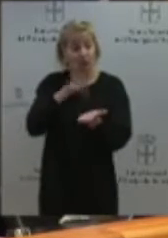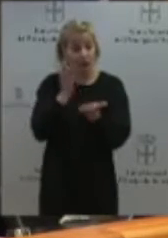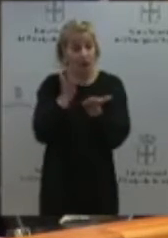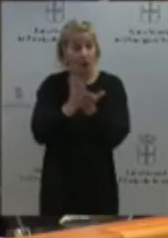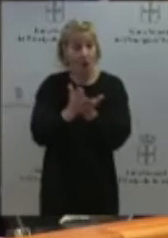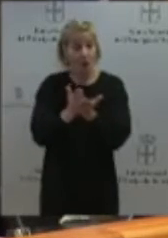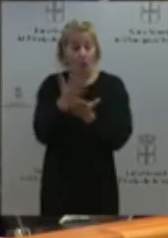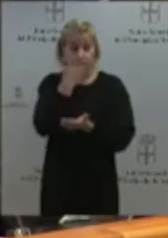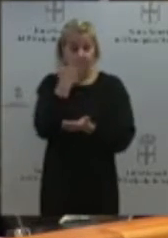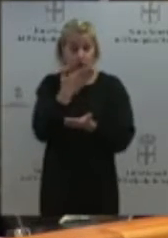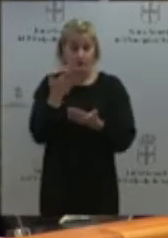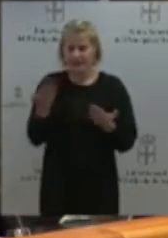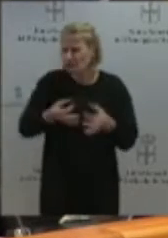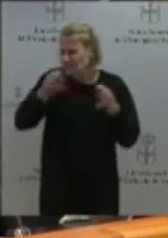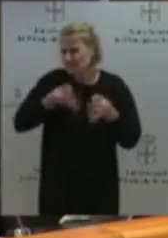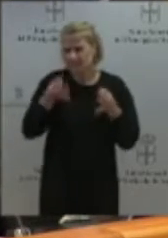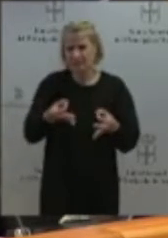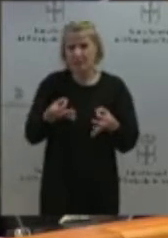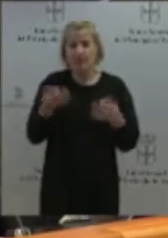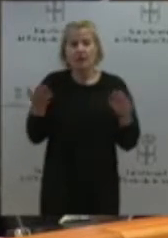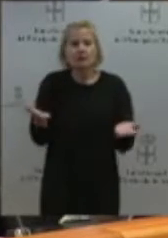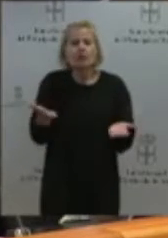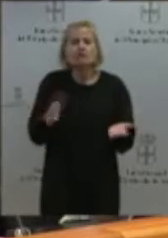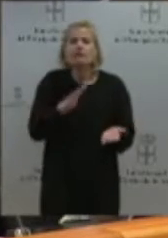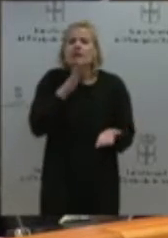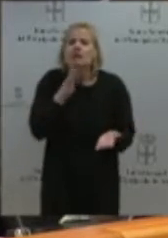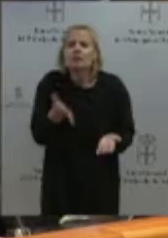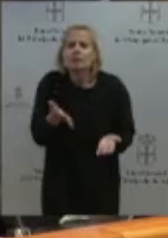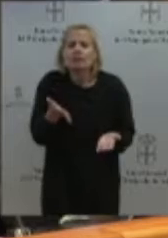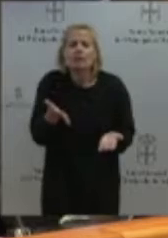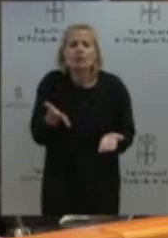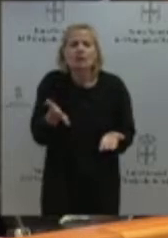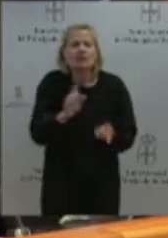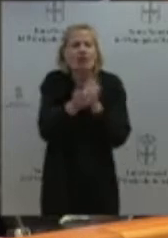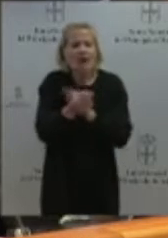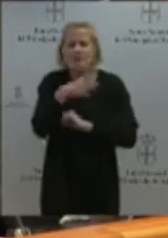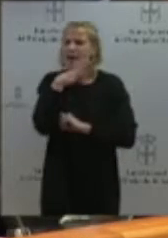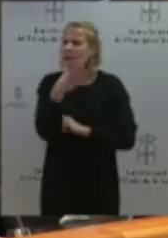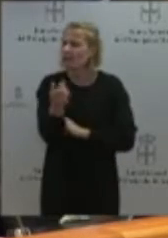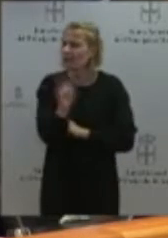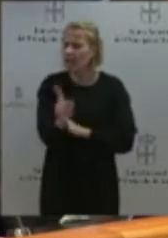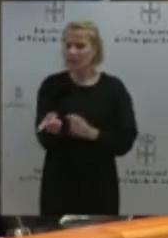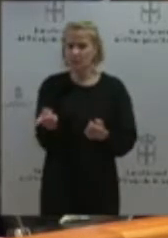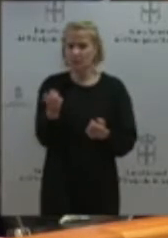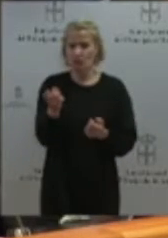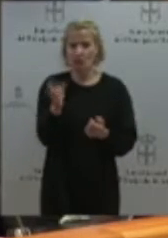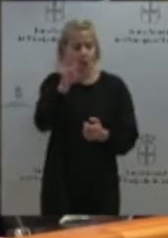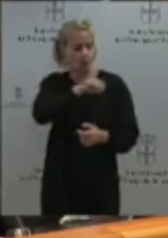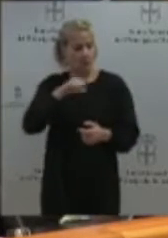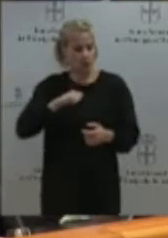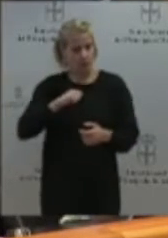contrataciones, para no poder hacer un proceso dual de alguna forma como están haciendo otras comunidades autónomas, ¿no? Bueno, uno de los problemas. Además,